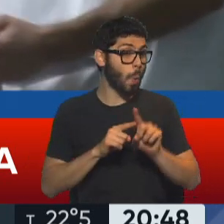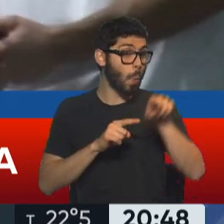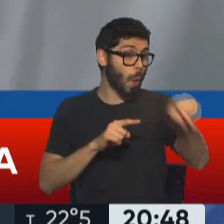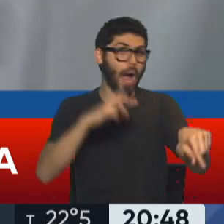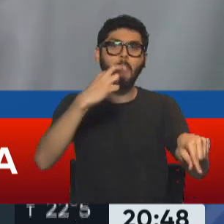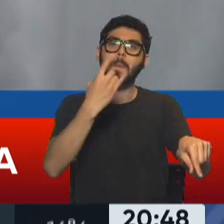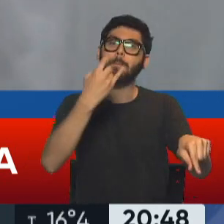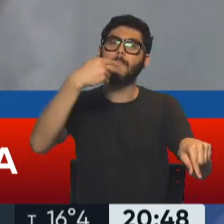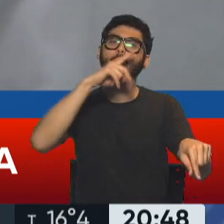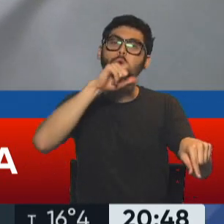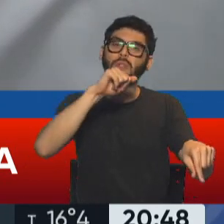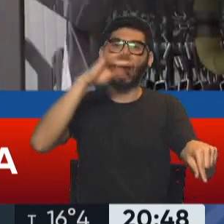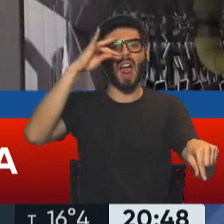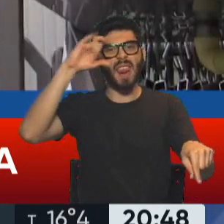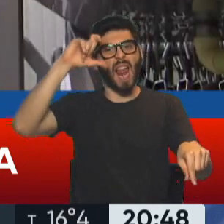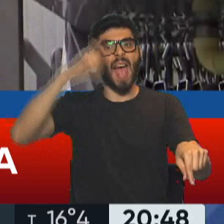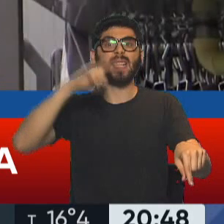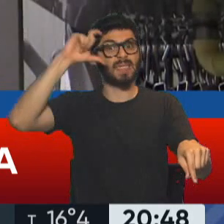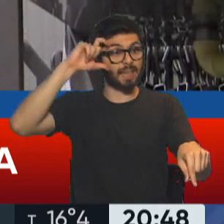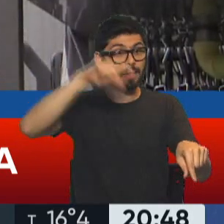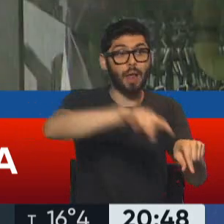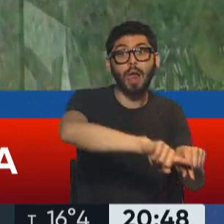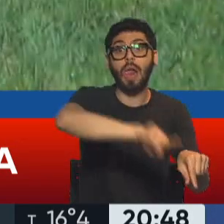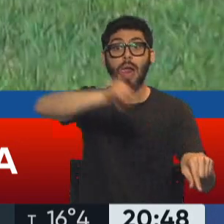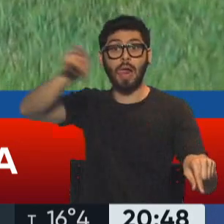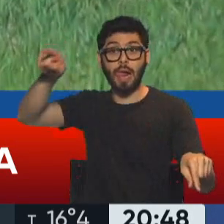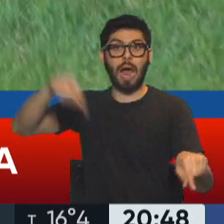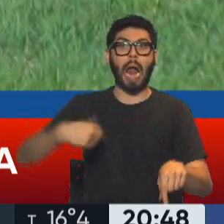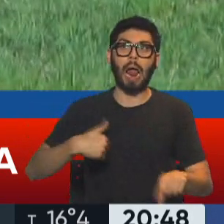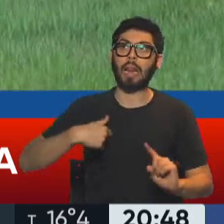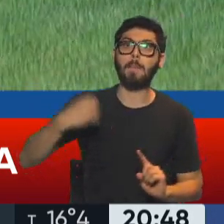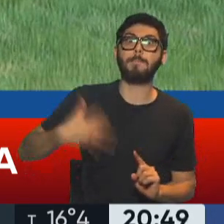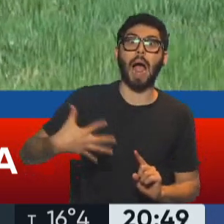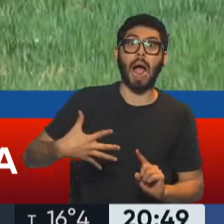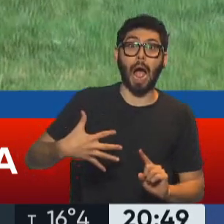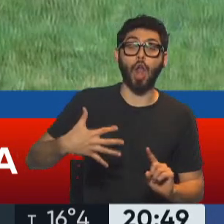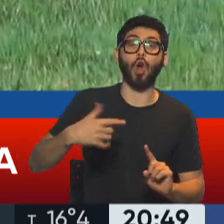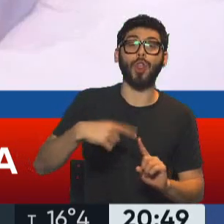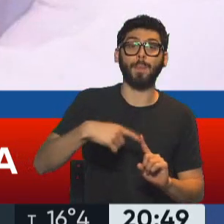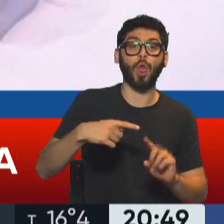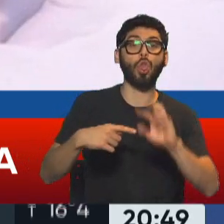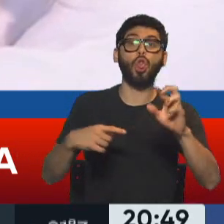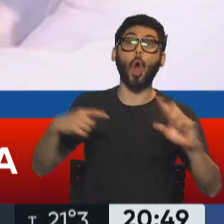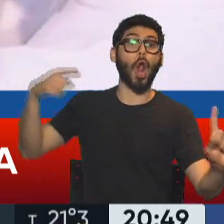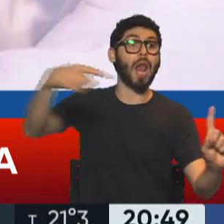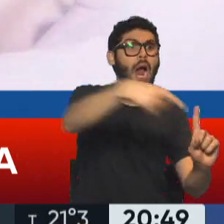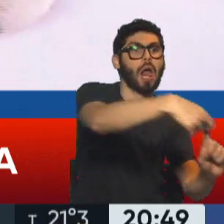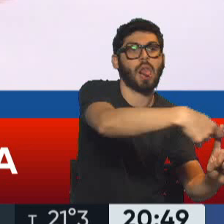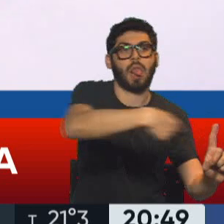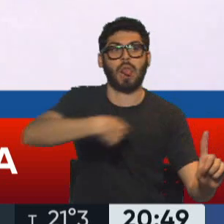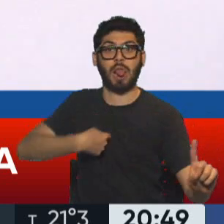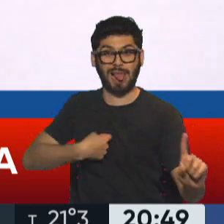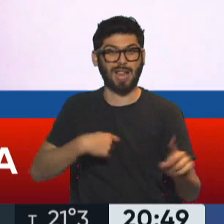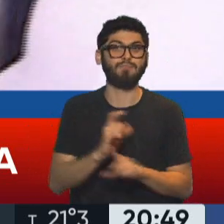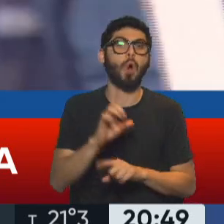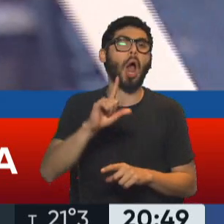aumentaba artificialmente los precios en la República Argentina y después se reintroducían los dólares en la Argentina vía mercado con liquidación. Eso